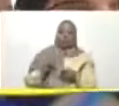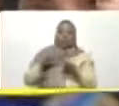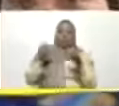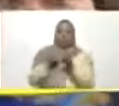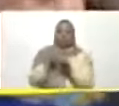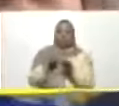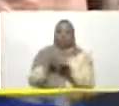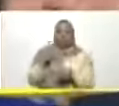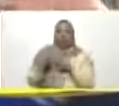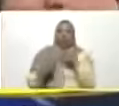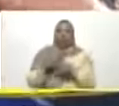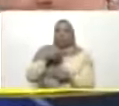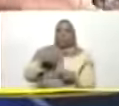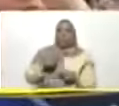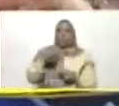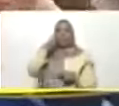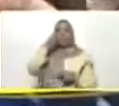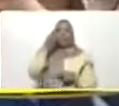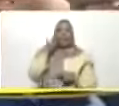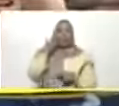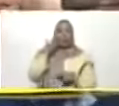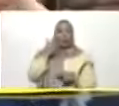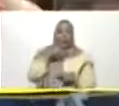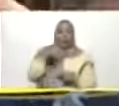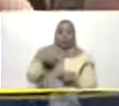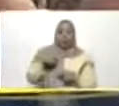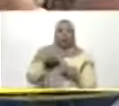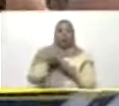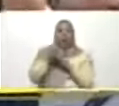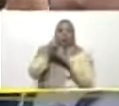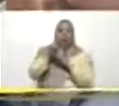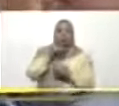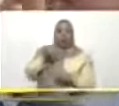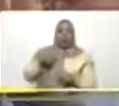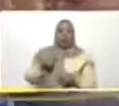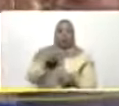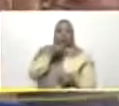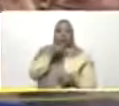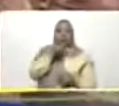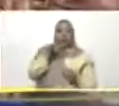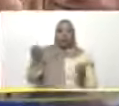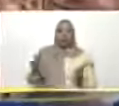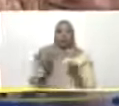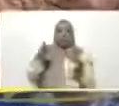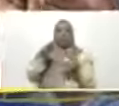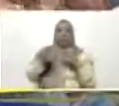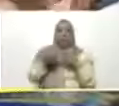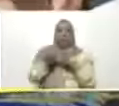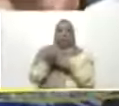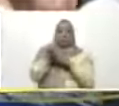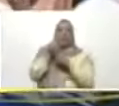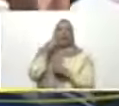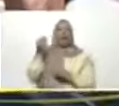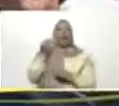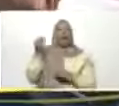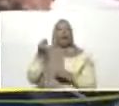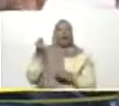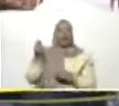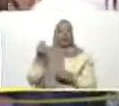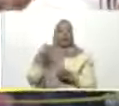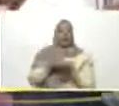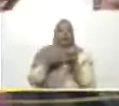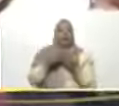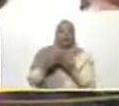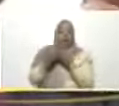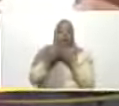ahorita nuestro padre de la patria nuestro líder nuestro timonel de Victoria que lidera esta juventud que lidera a los